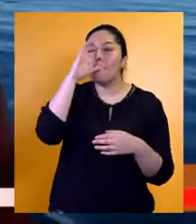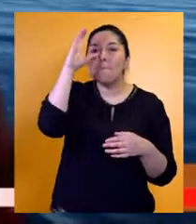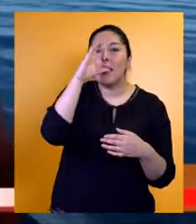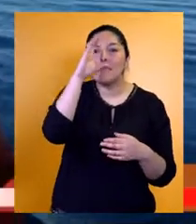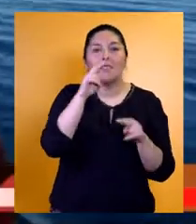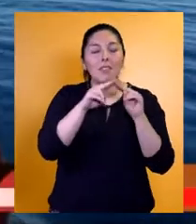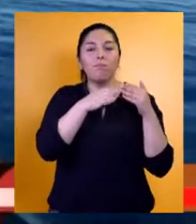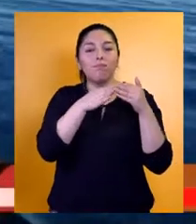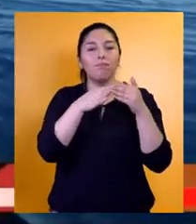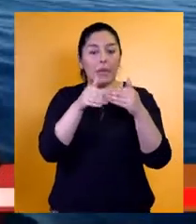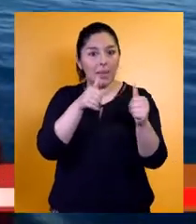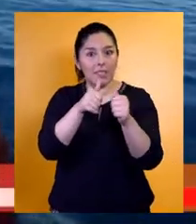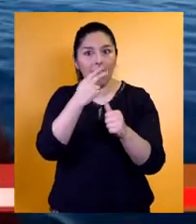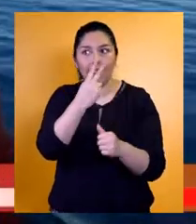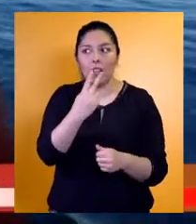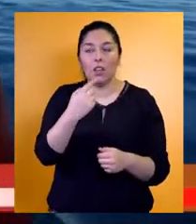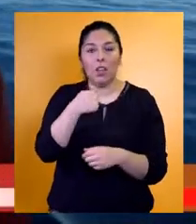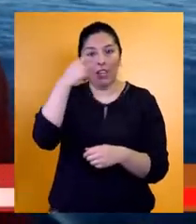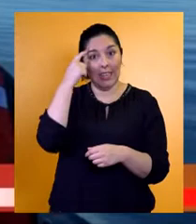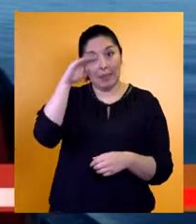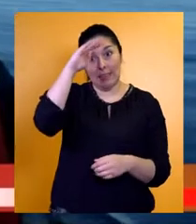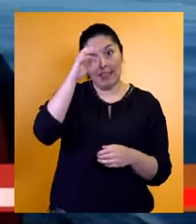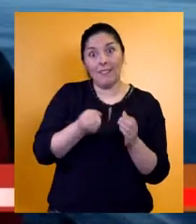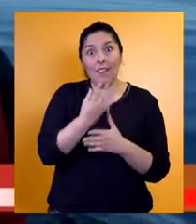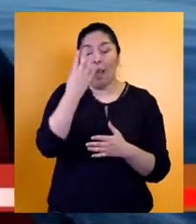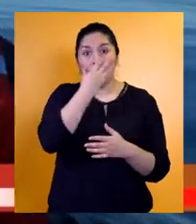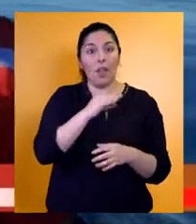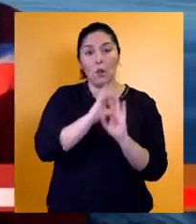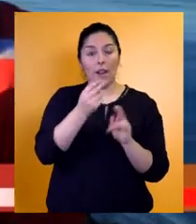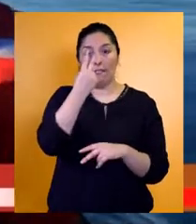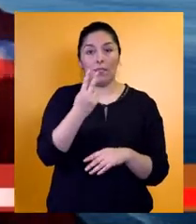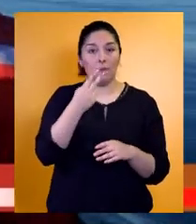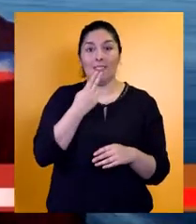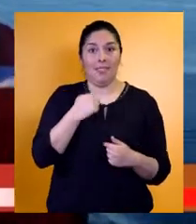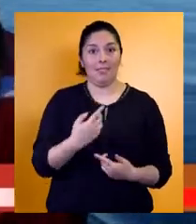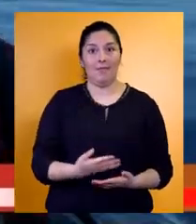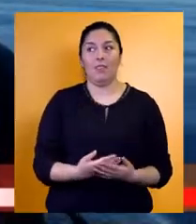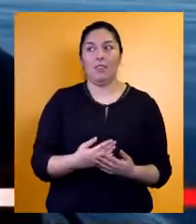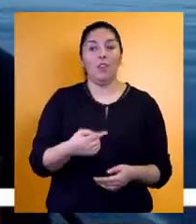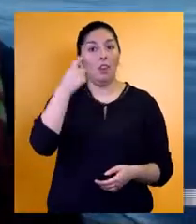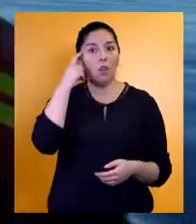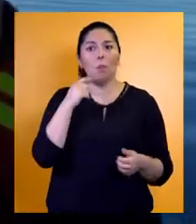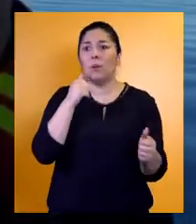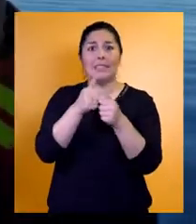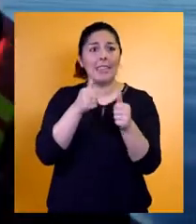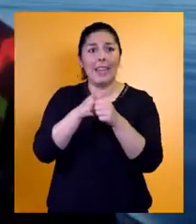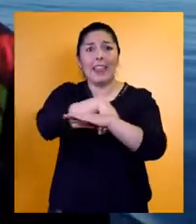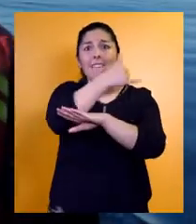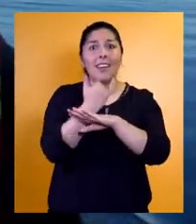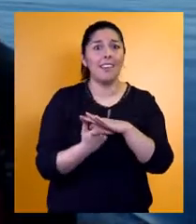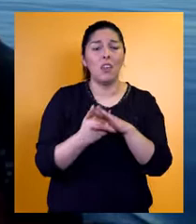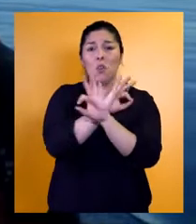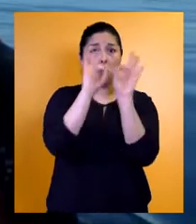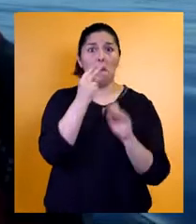hacer el tour, digamos, para verla de más cerca. Fue una experiencia muy bonita que nunca había vivido en mi vida. Muy bonito porque estuve muy cerca